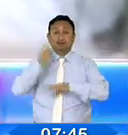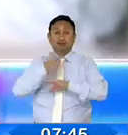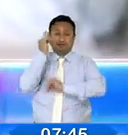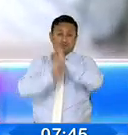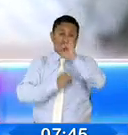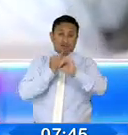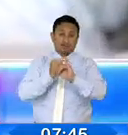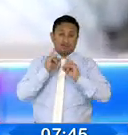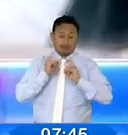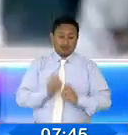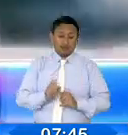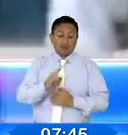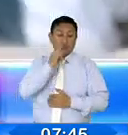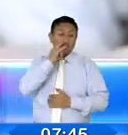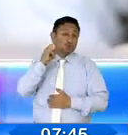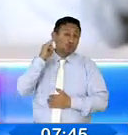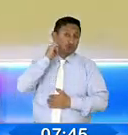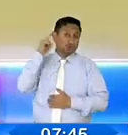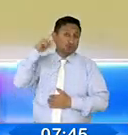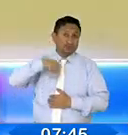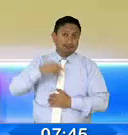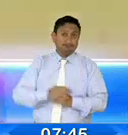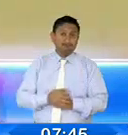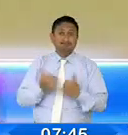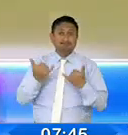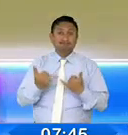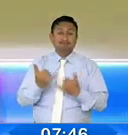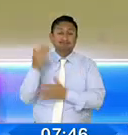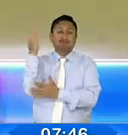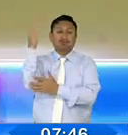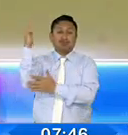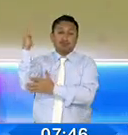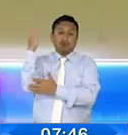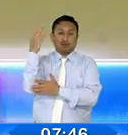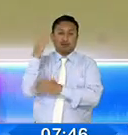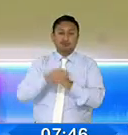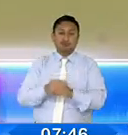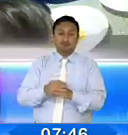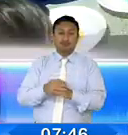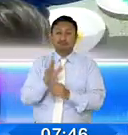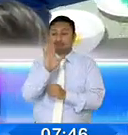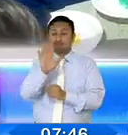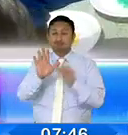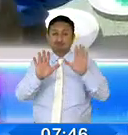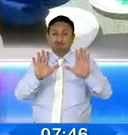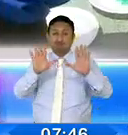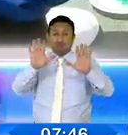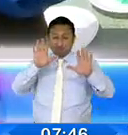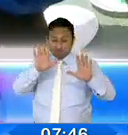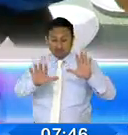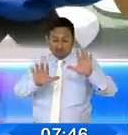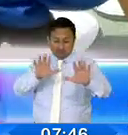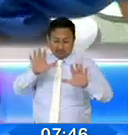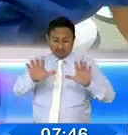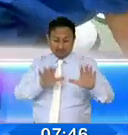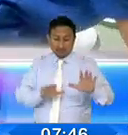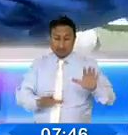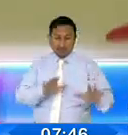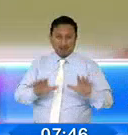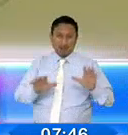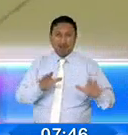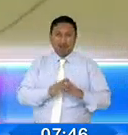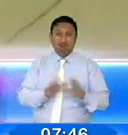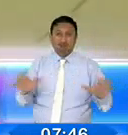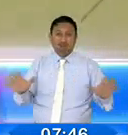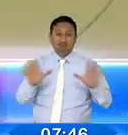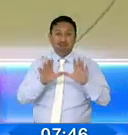Cáncer Infantil, elaboraron un árbol en el cual las hojas fueron las huellas de sus manos, las que juntaron y plasmaron como